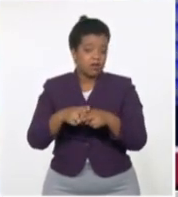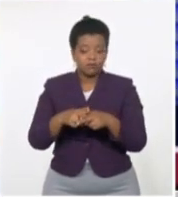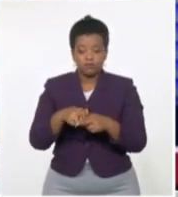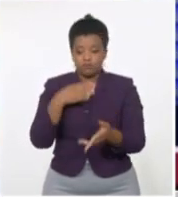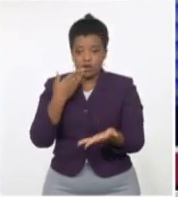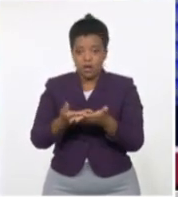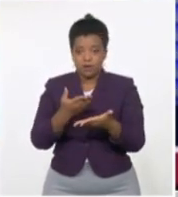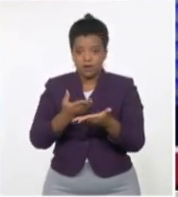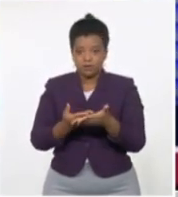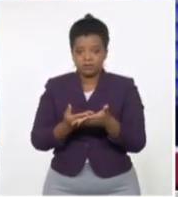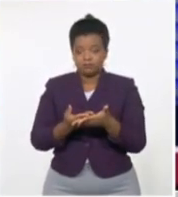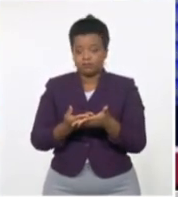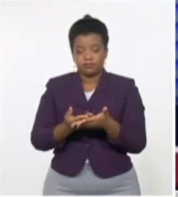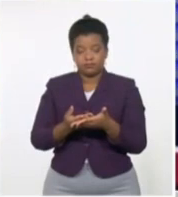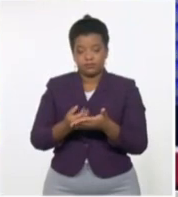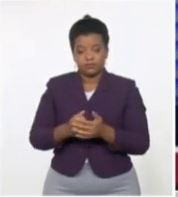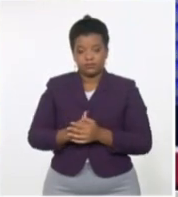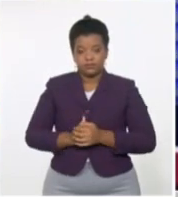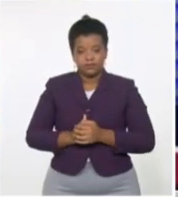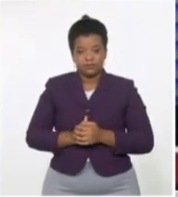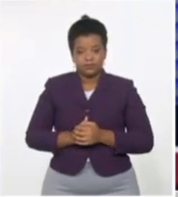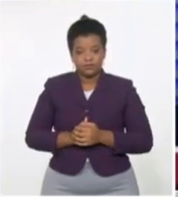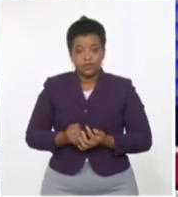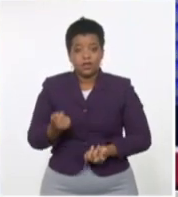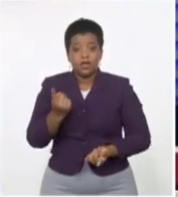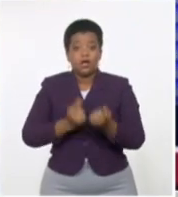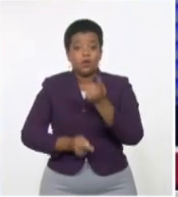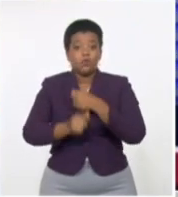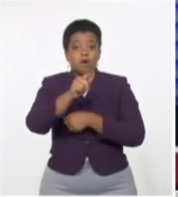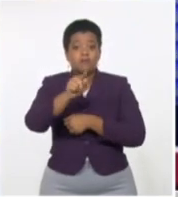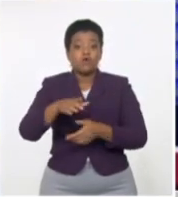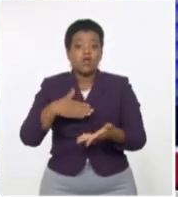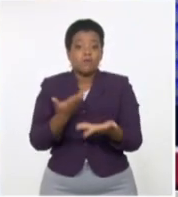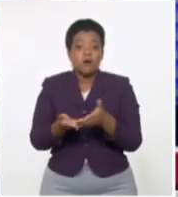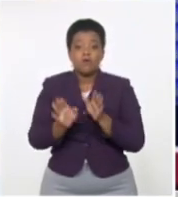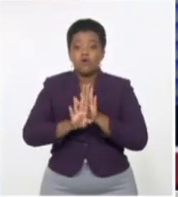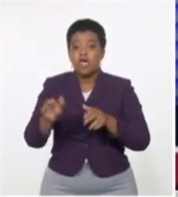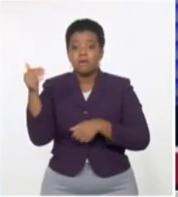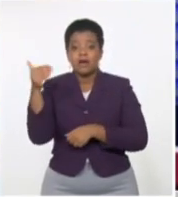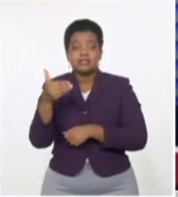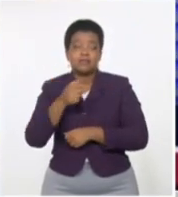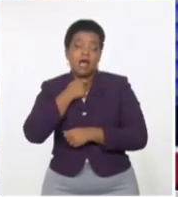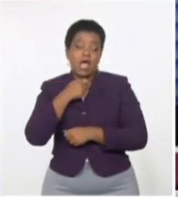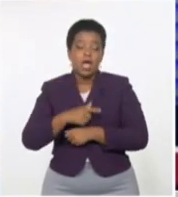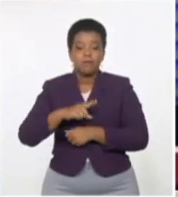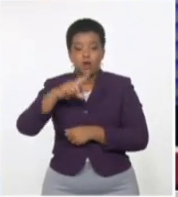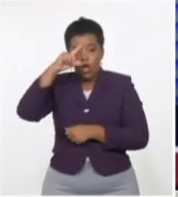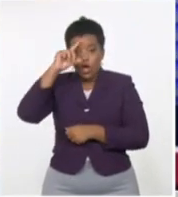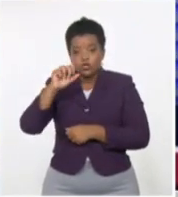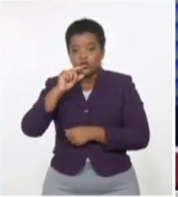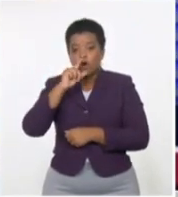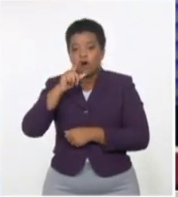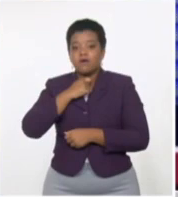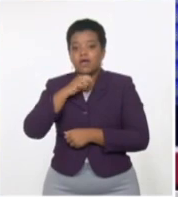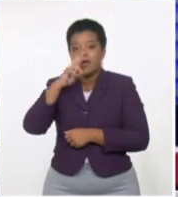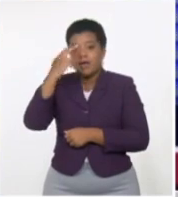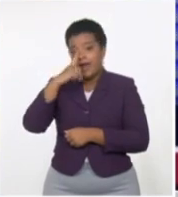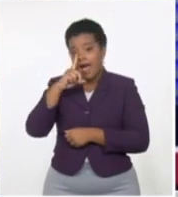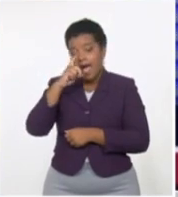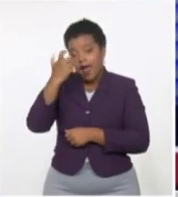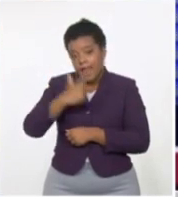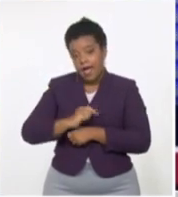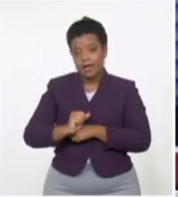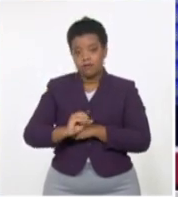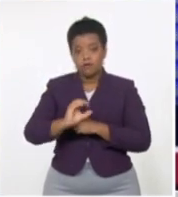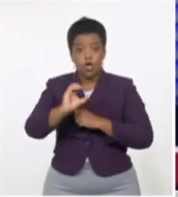Claro. Esto es una intervención poblacional, pero hay pacientes de nuestra población que ya han participado en los estudios clínicos de Soberana. Hay pacientes que han participado en